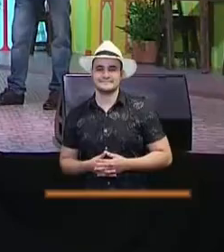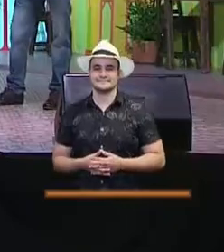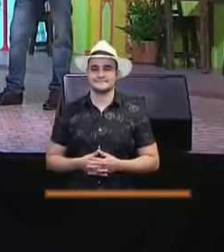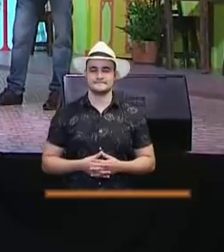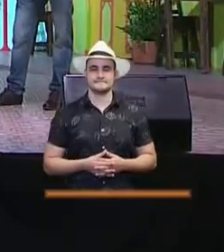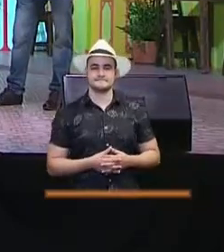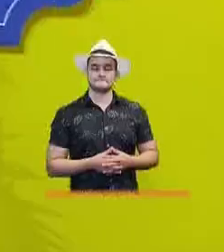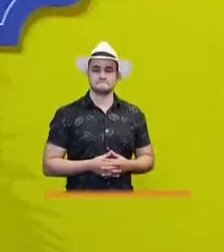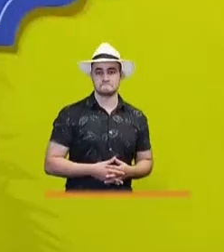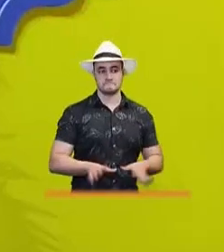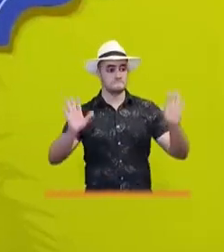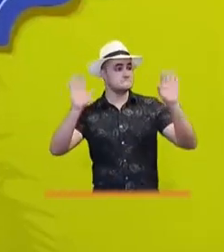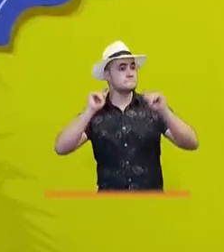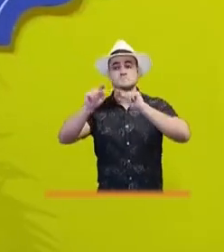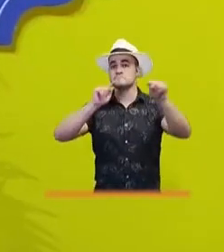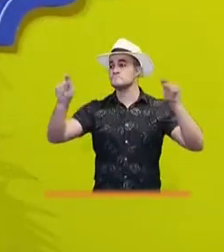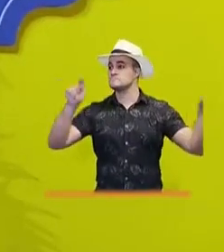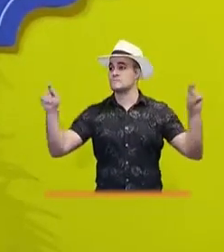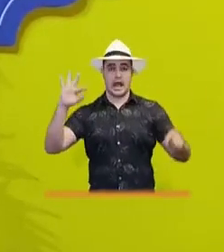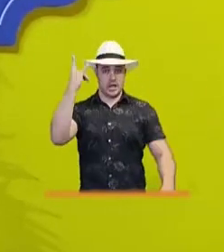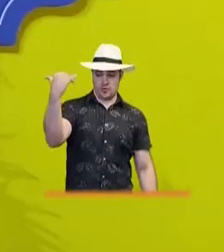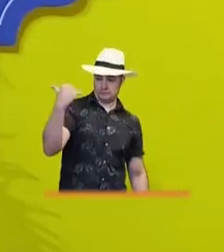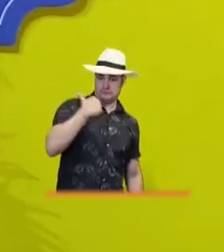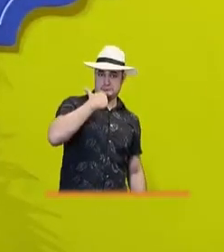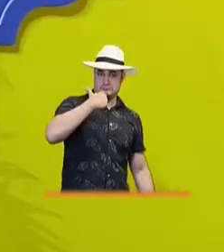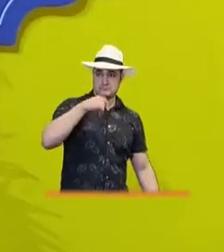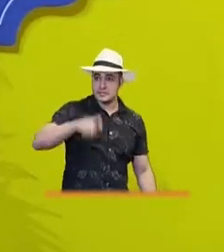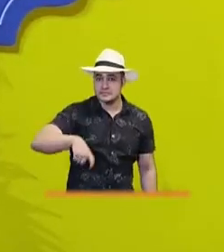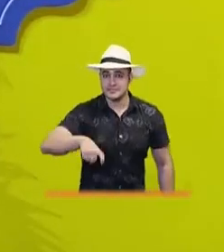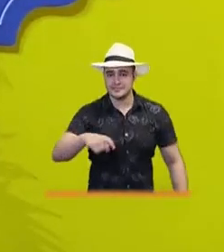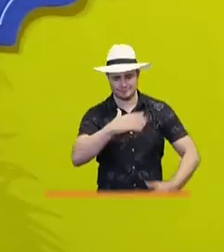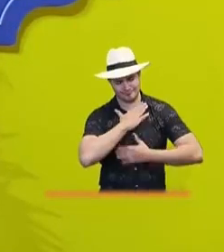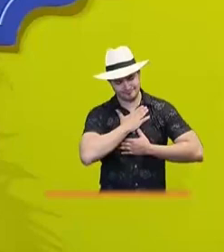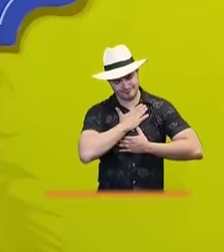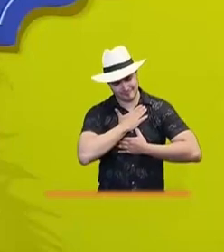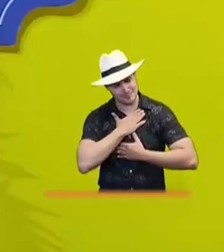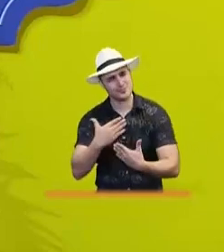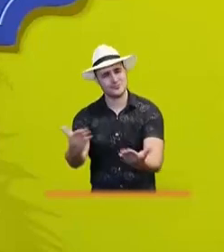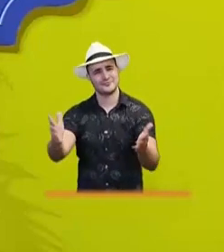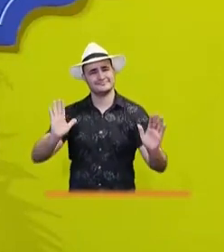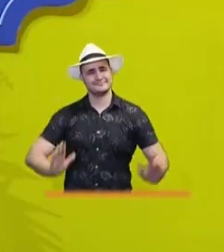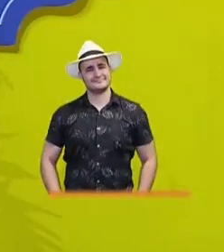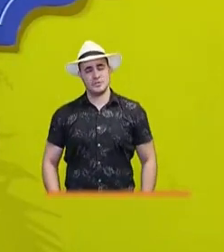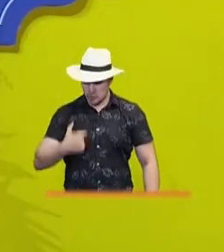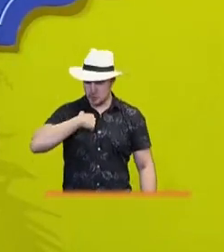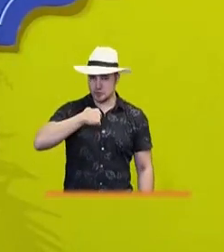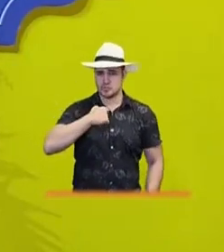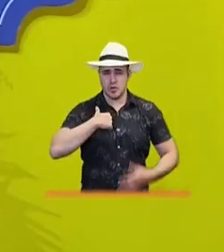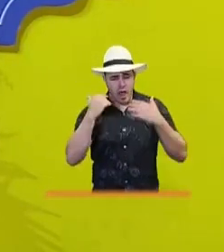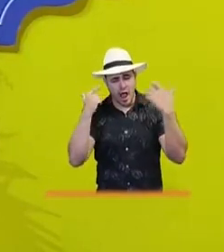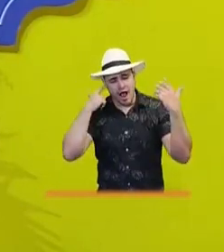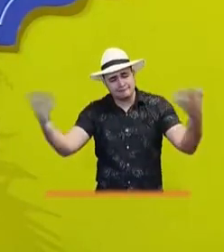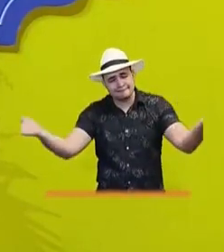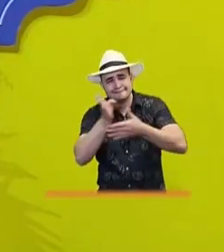Si un día me necesitas, Alacrán, estoy aquí. Yo soy tan humilde